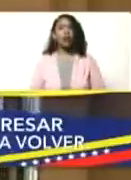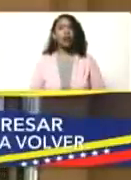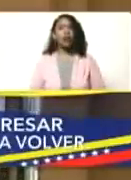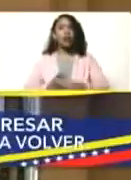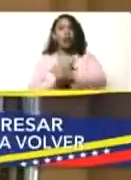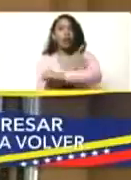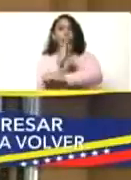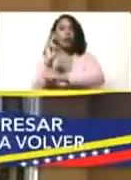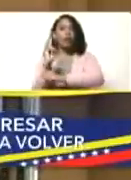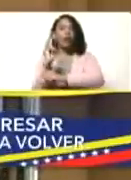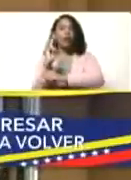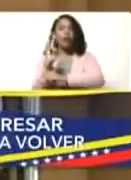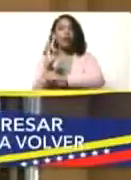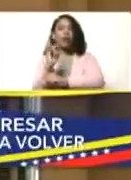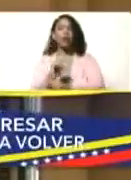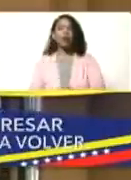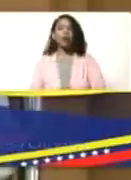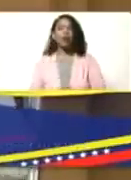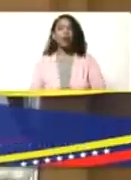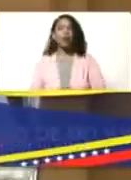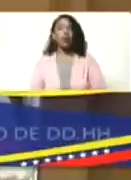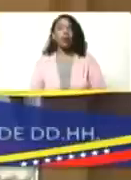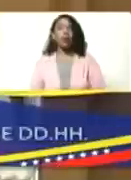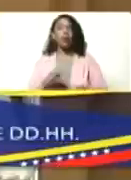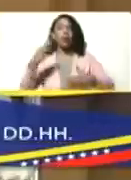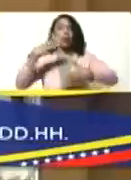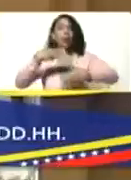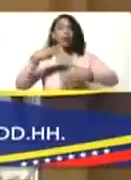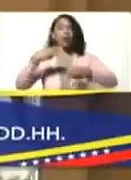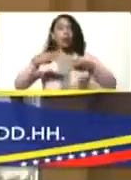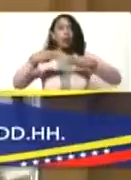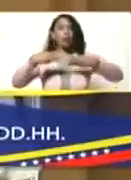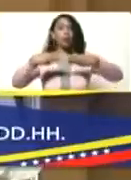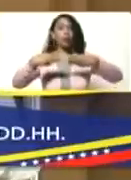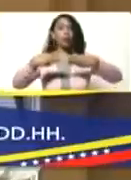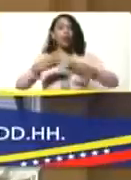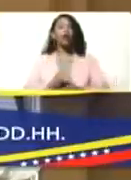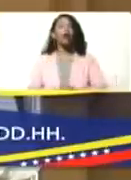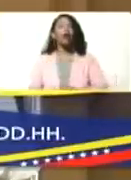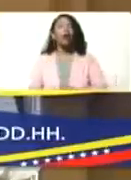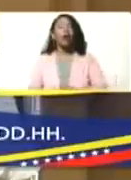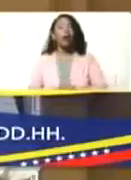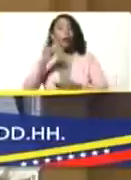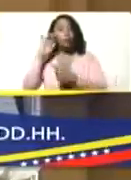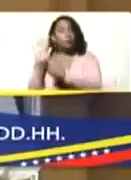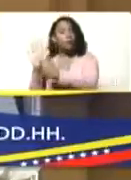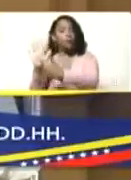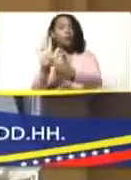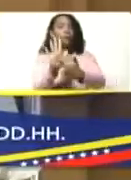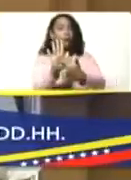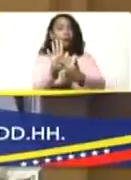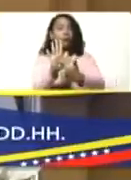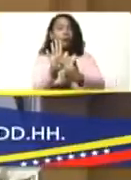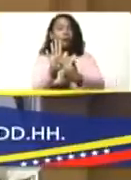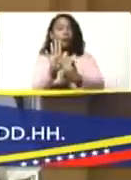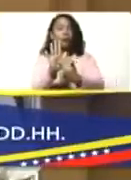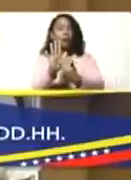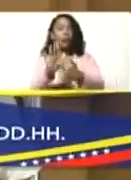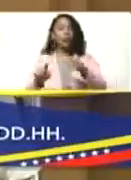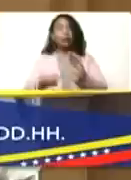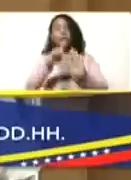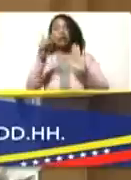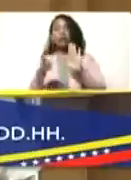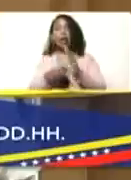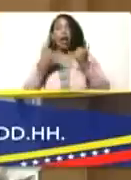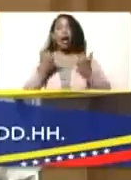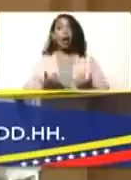por México, cuando se llega al río Bravo, que va mostrando la plena